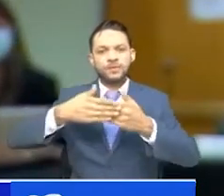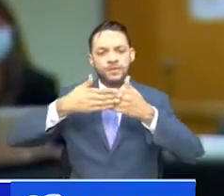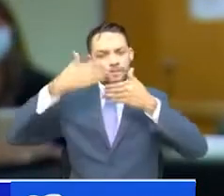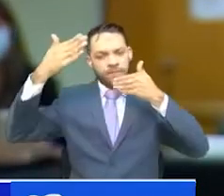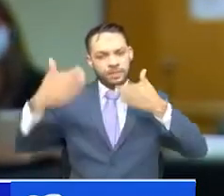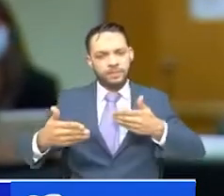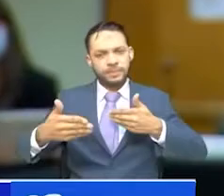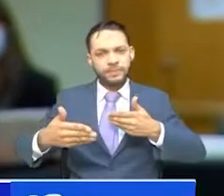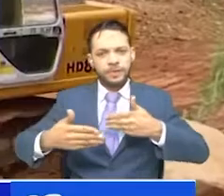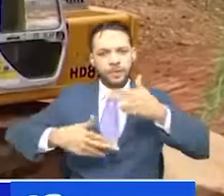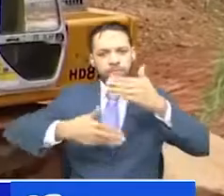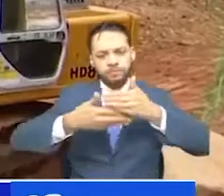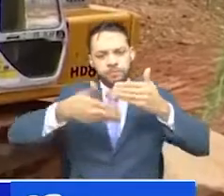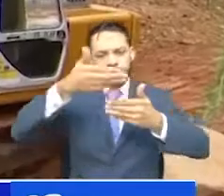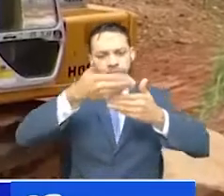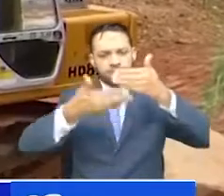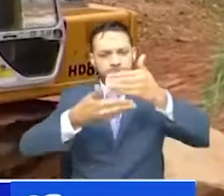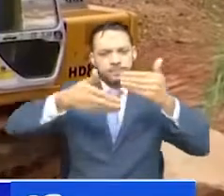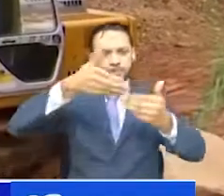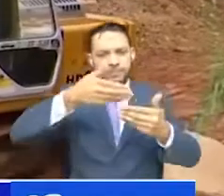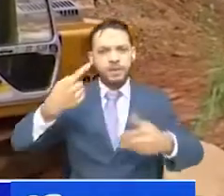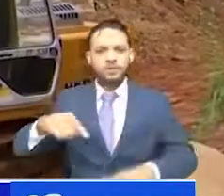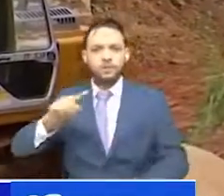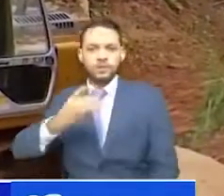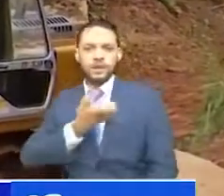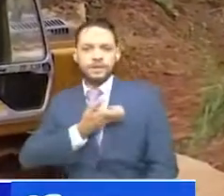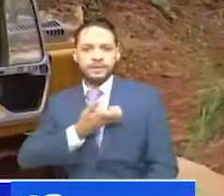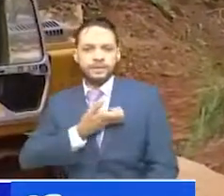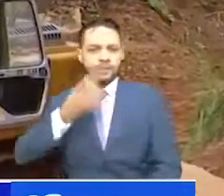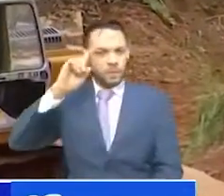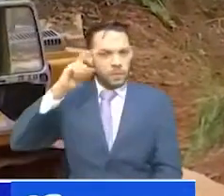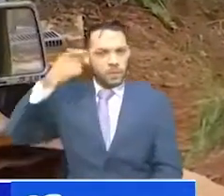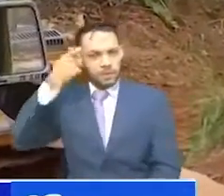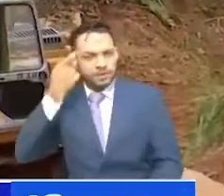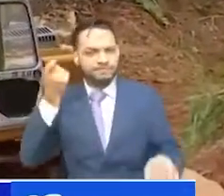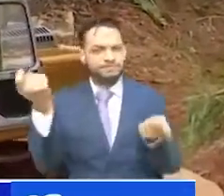es terminar el muro completo. Desde la administración departamental esperan